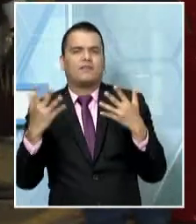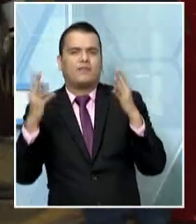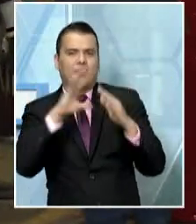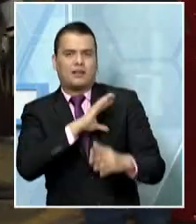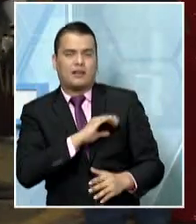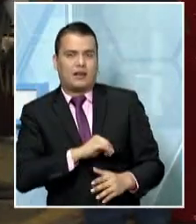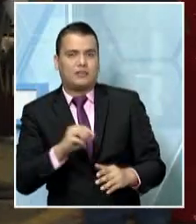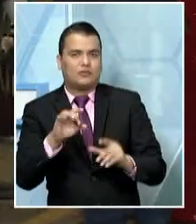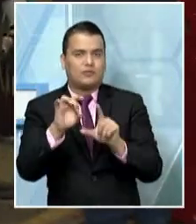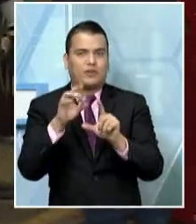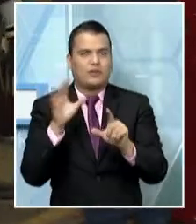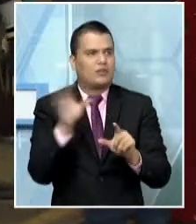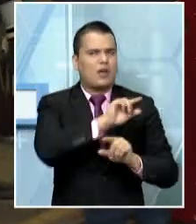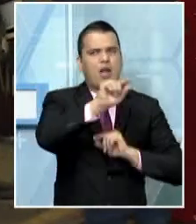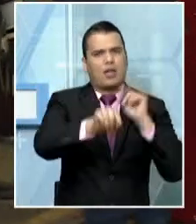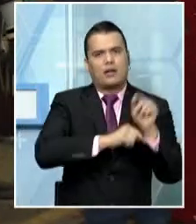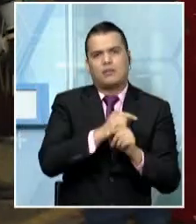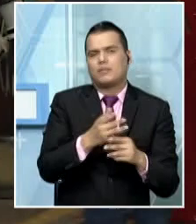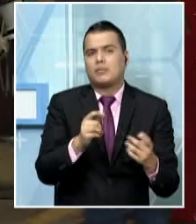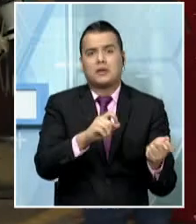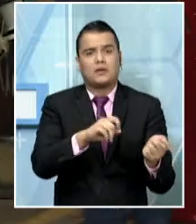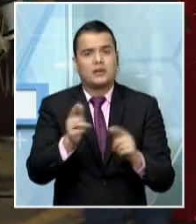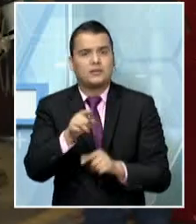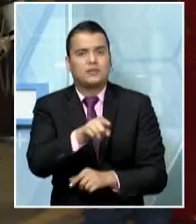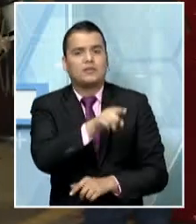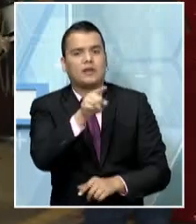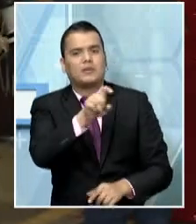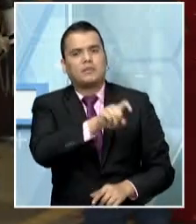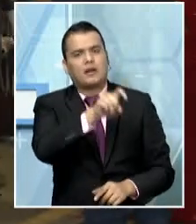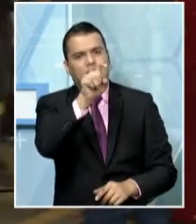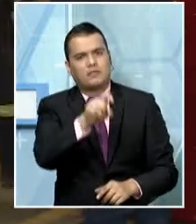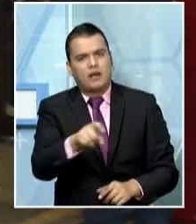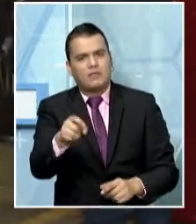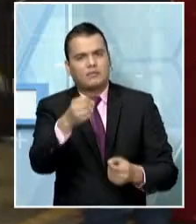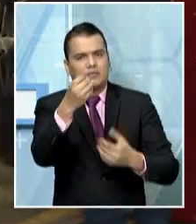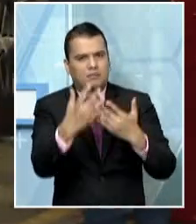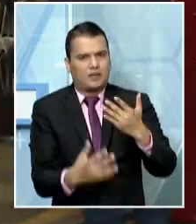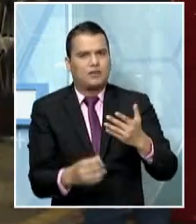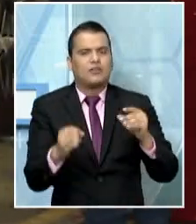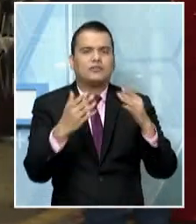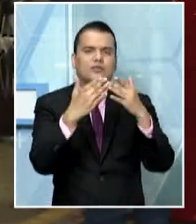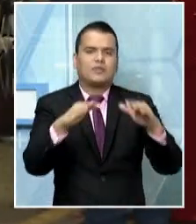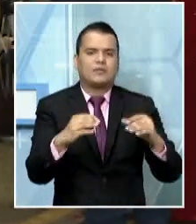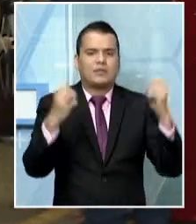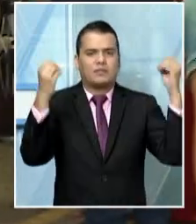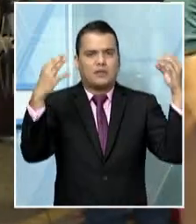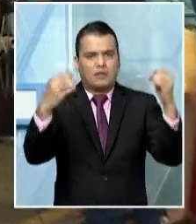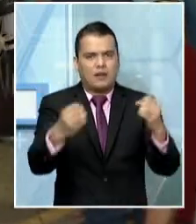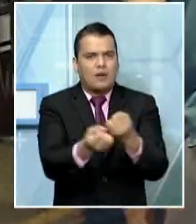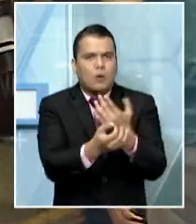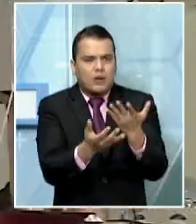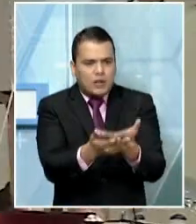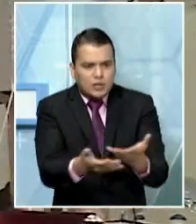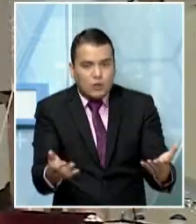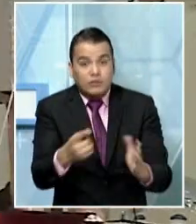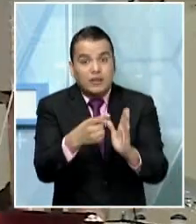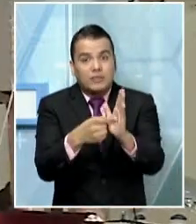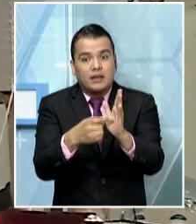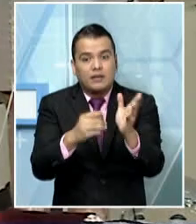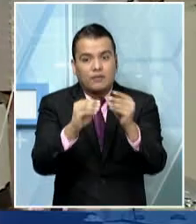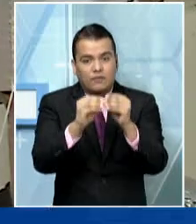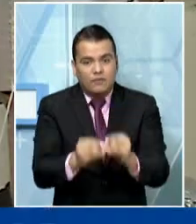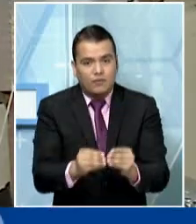36 vehículos y 12 bicicletas que llevarán por los barrios de la ciudad a más de 1000 figuras que hacen parte de este alumbrado móvil. En